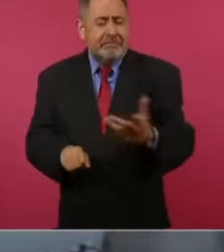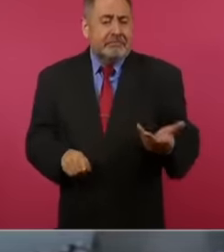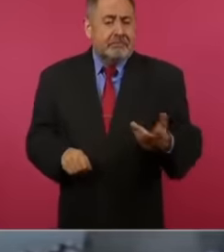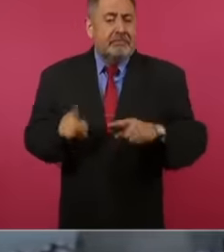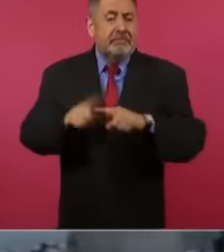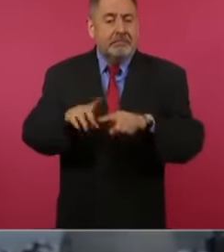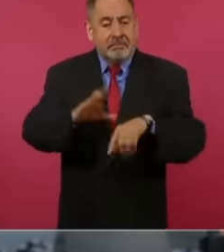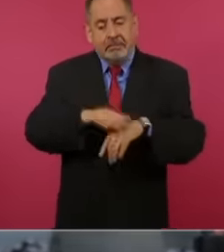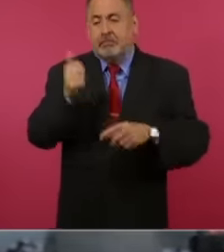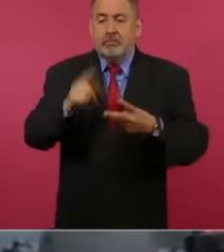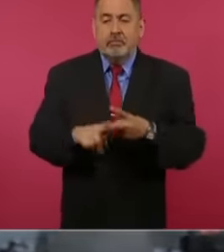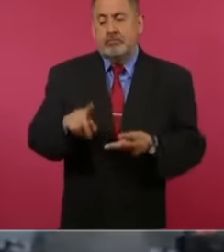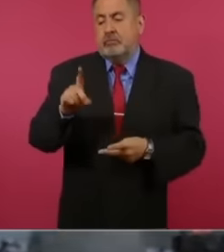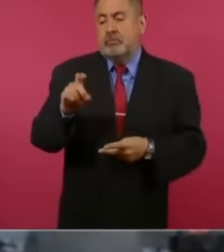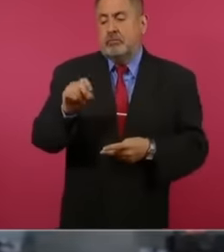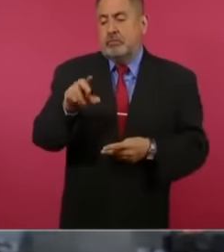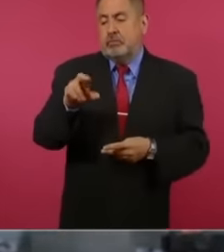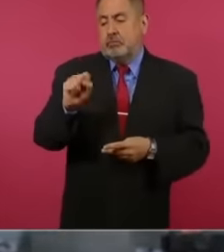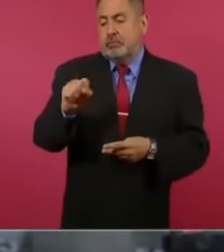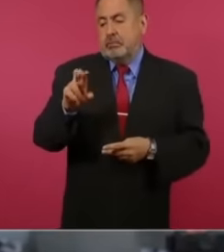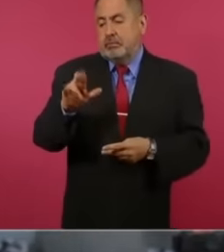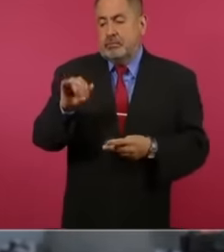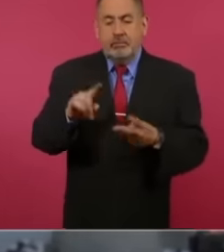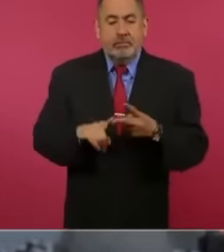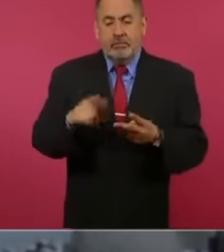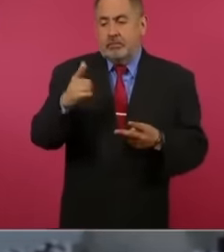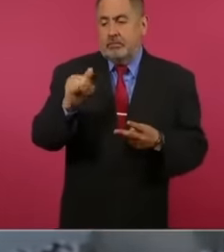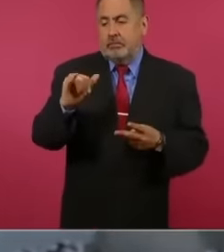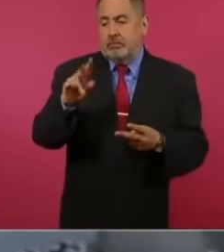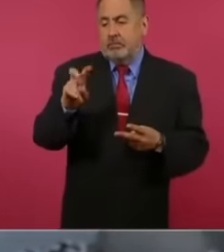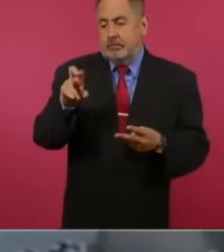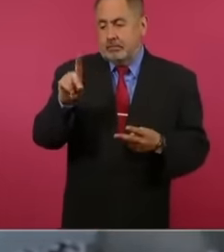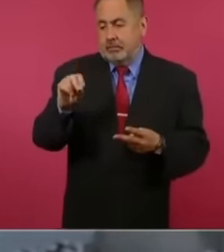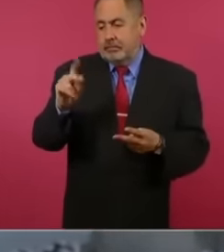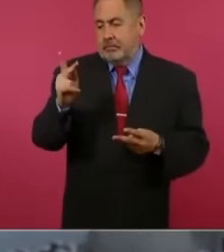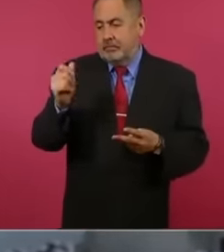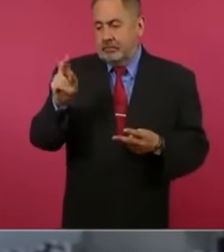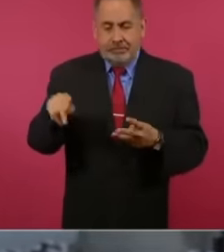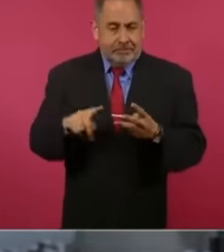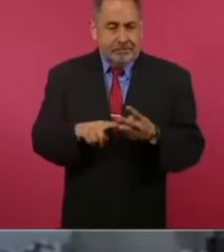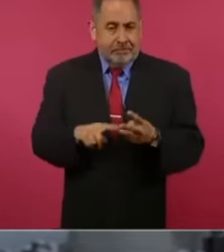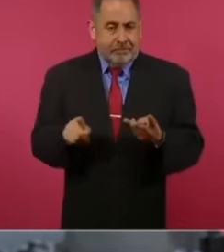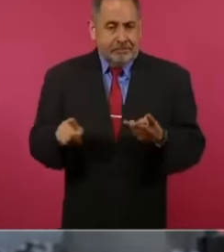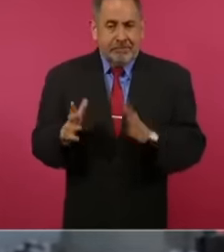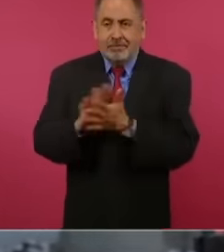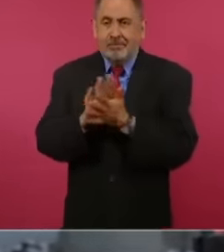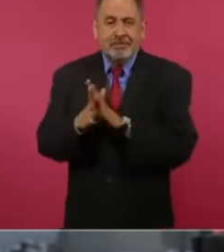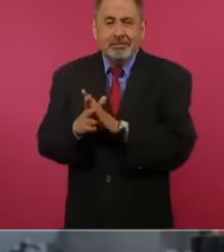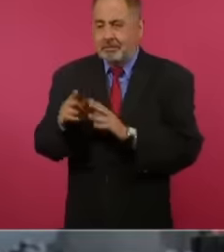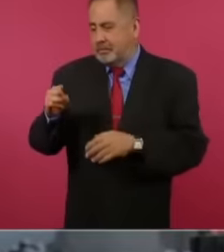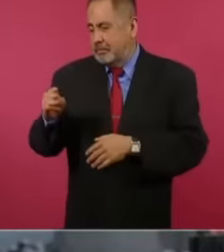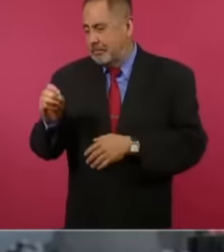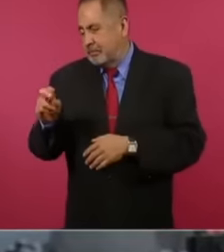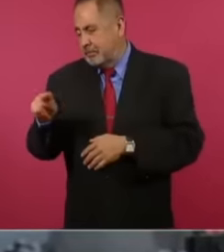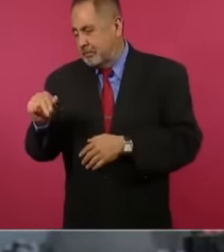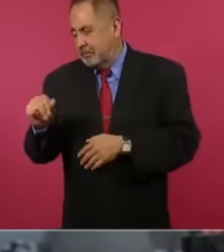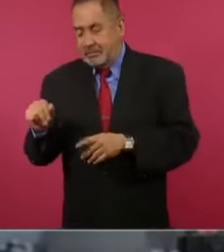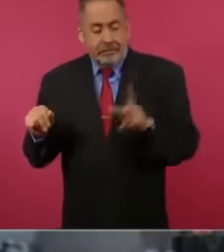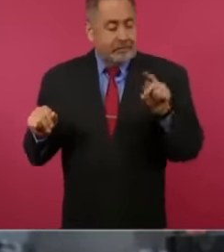más? Bueno, María Dolores del Río, Gildardo Real del PAN, que sigue en el PAN. O sea, Morena se alía con los panistas para hacer